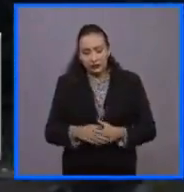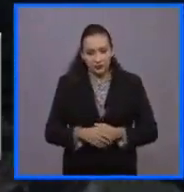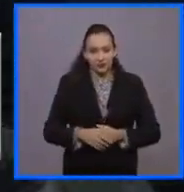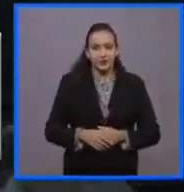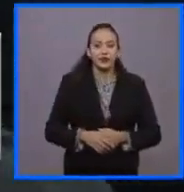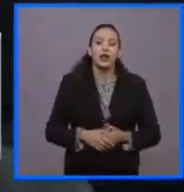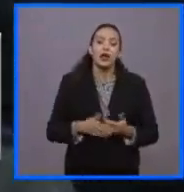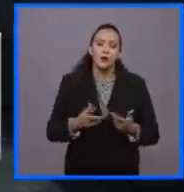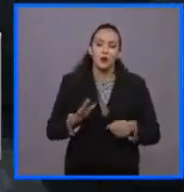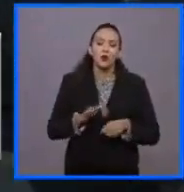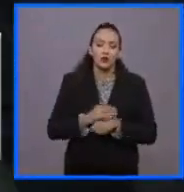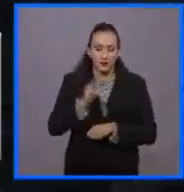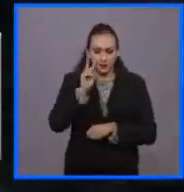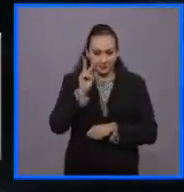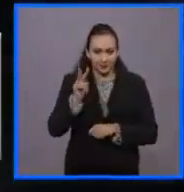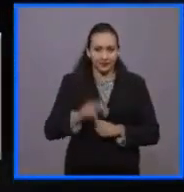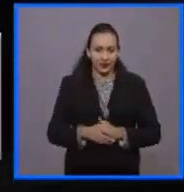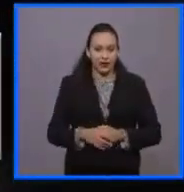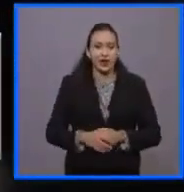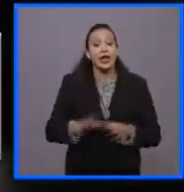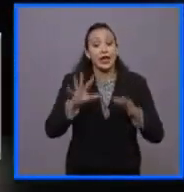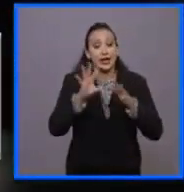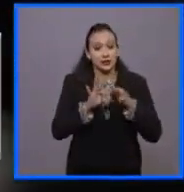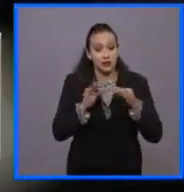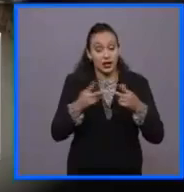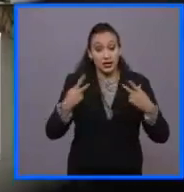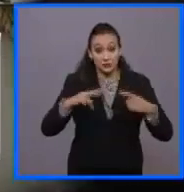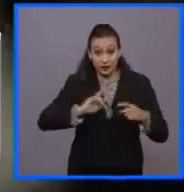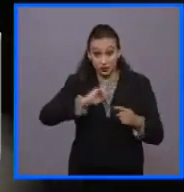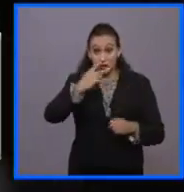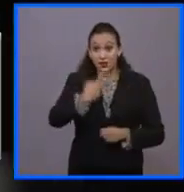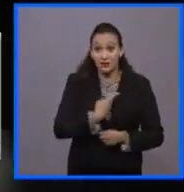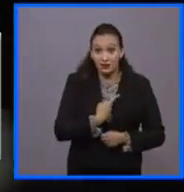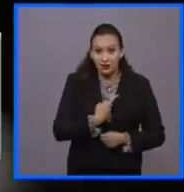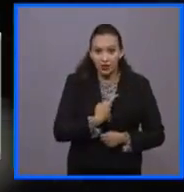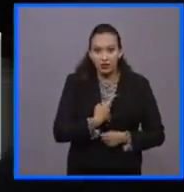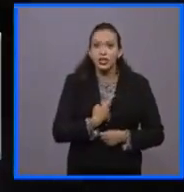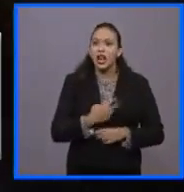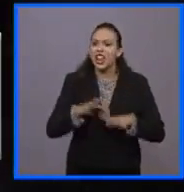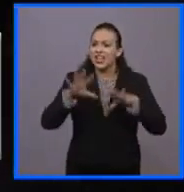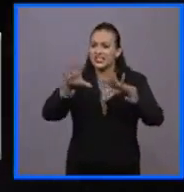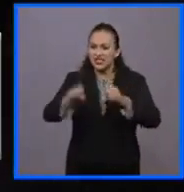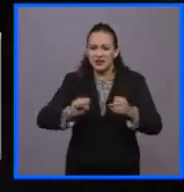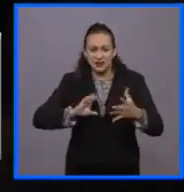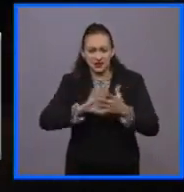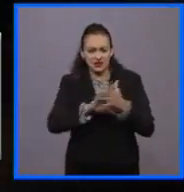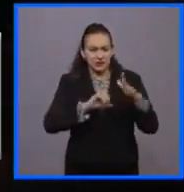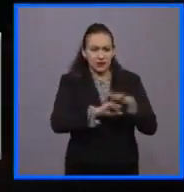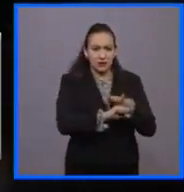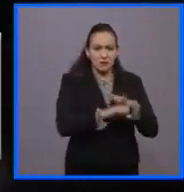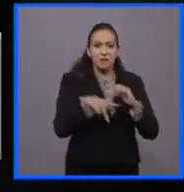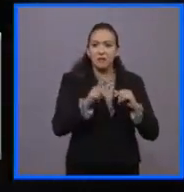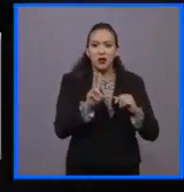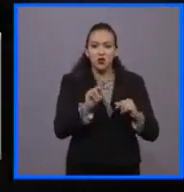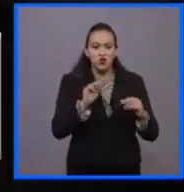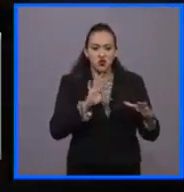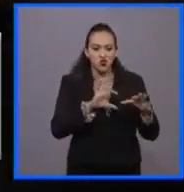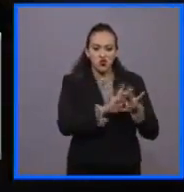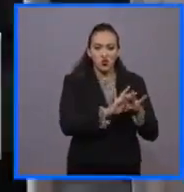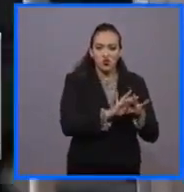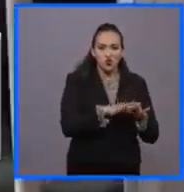de la Suprema Corte. Indicó que las personas trans son forzadas a la reclusión en centros que no coinciden con su identidad de